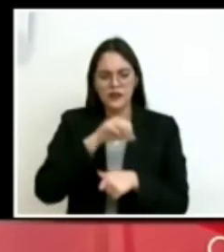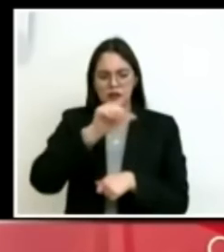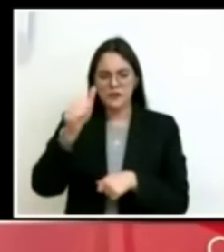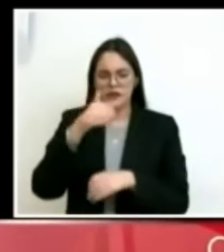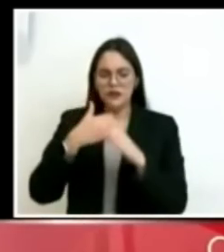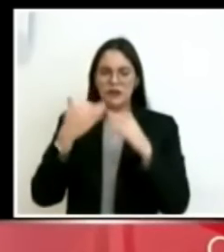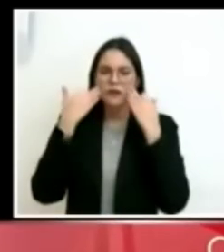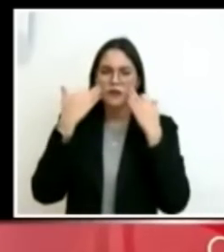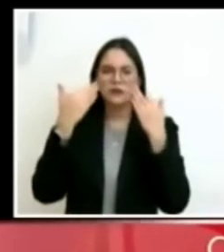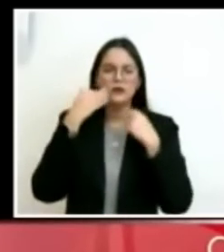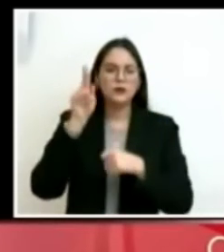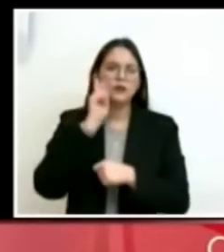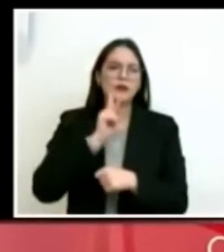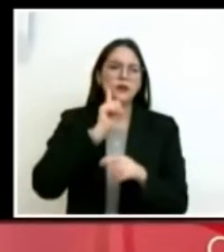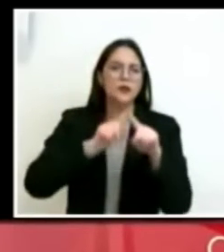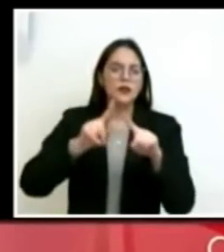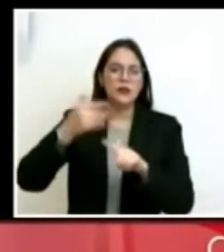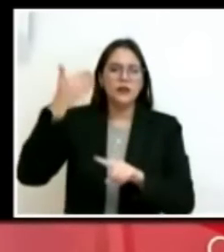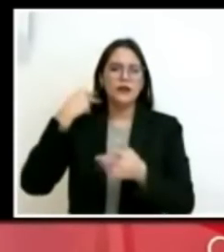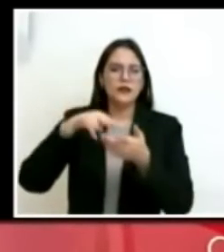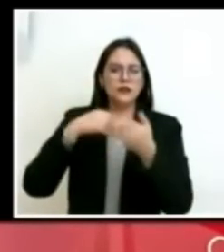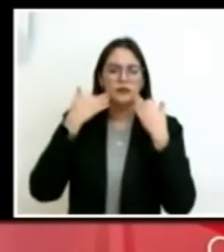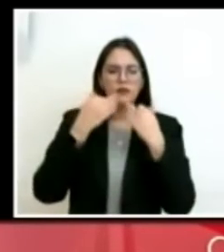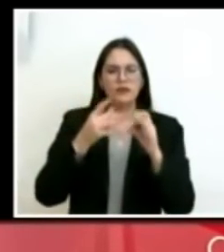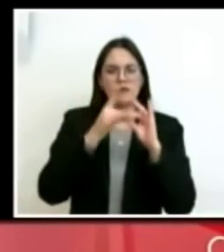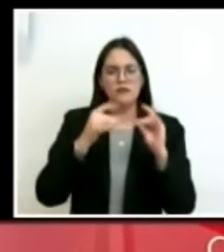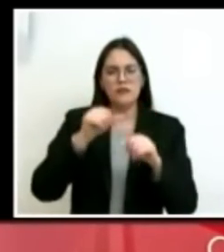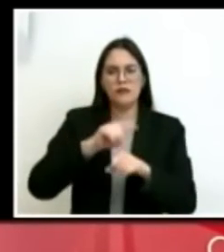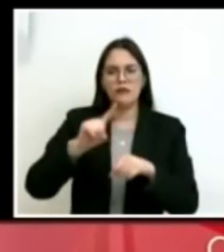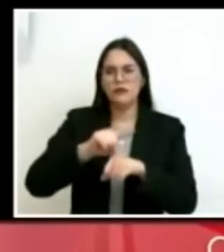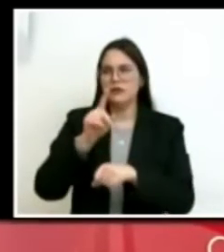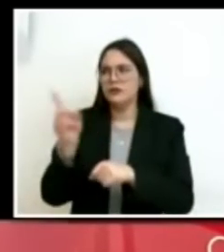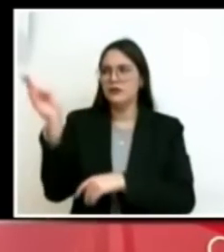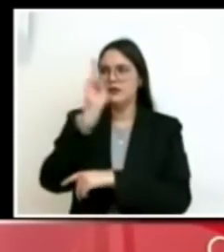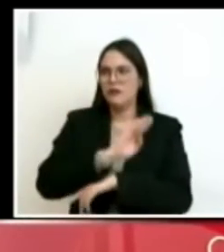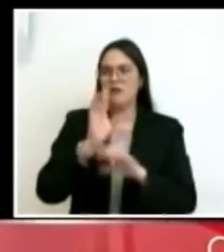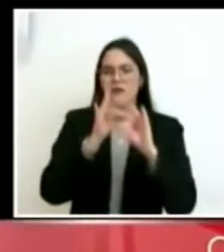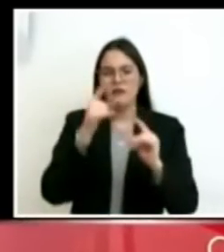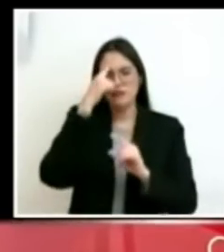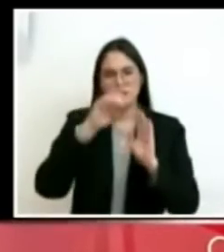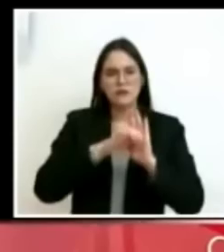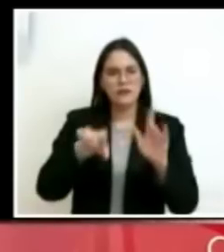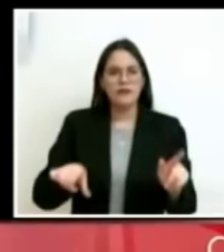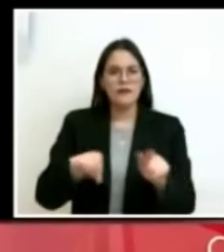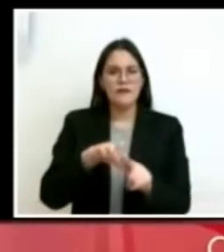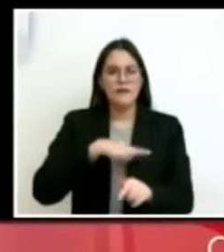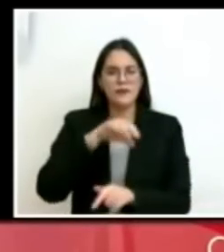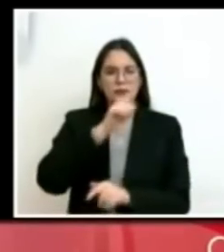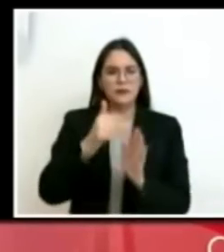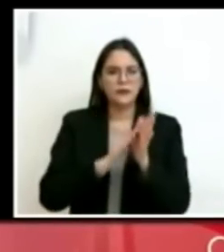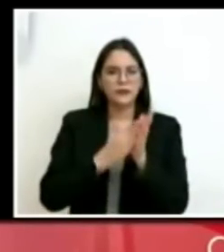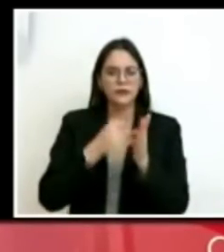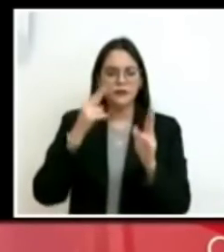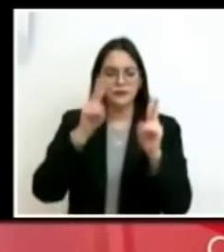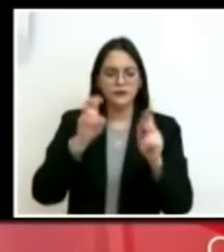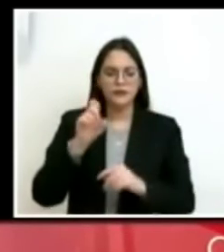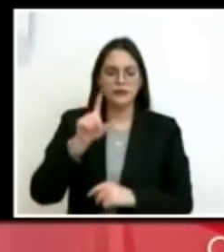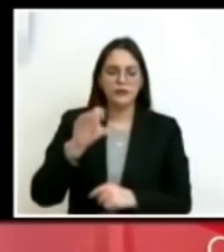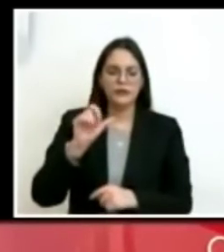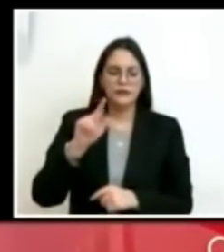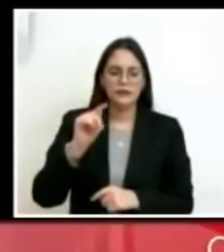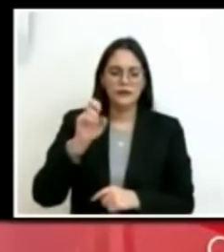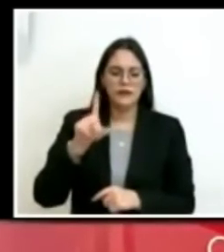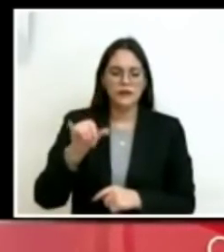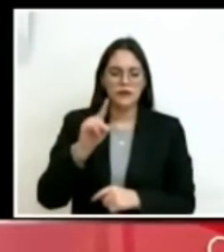ya se ha demostrado, no solo en esta tribuna, sino a lo largo de este poder. Para ejemplificar, aquí está este libro, El Cártel Judicial,